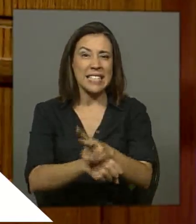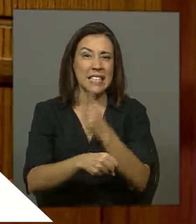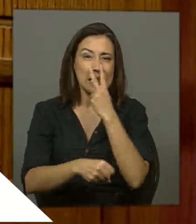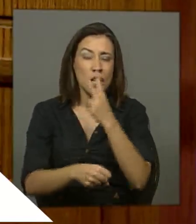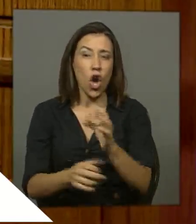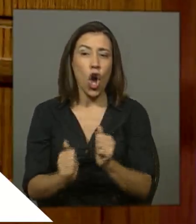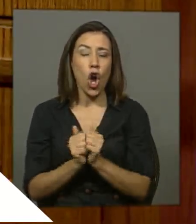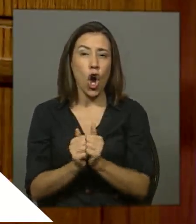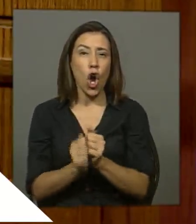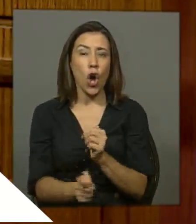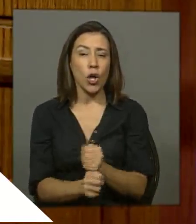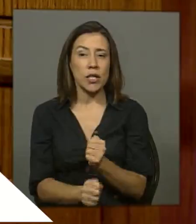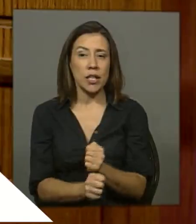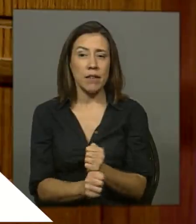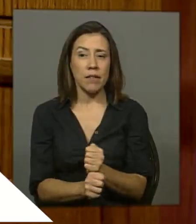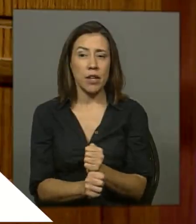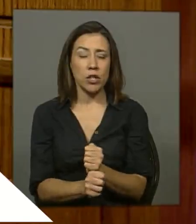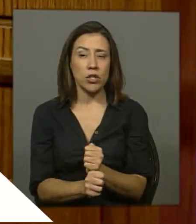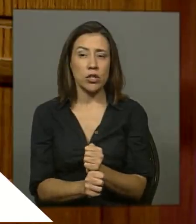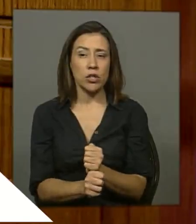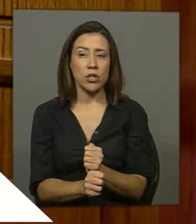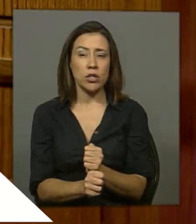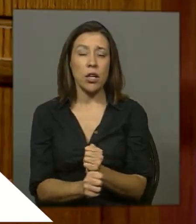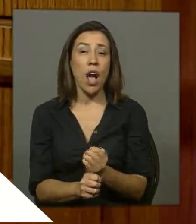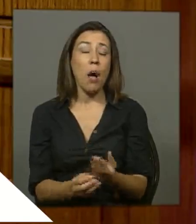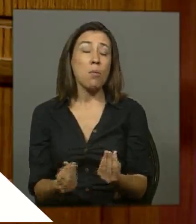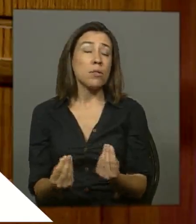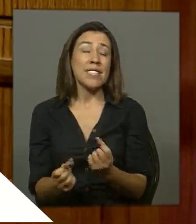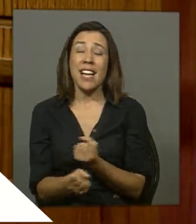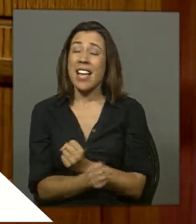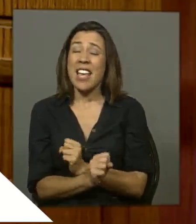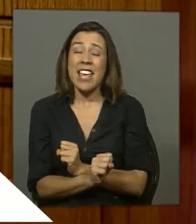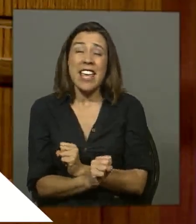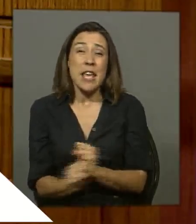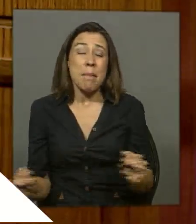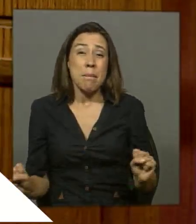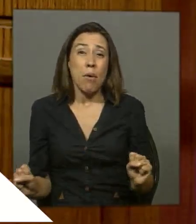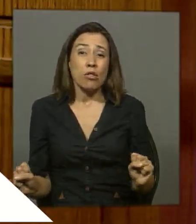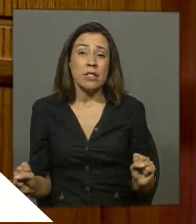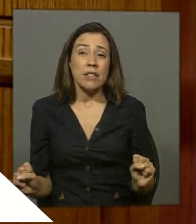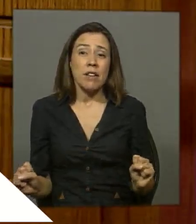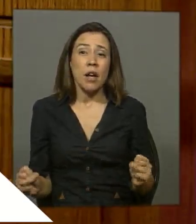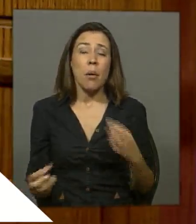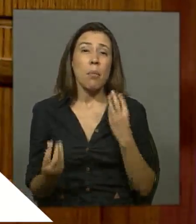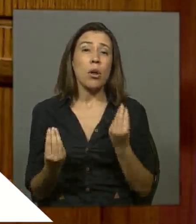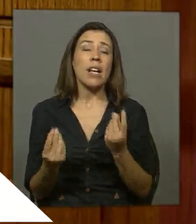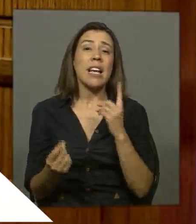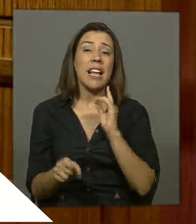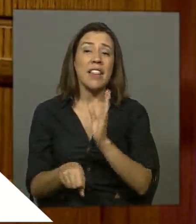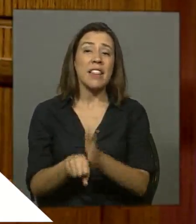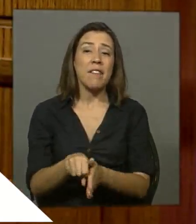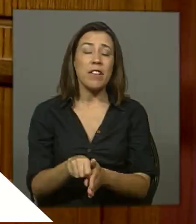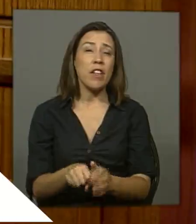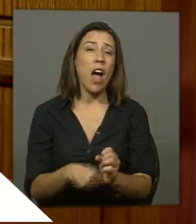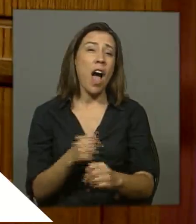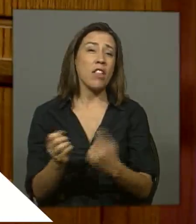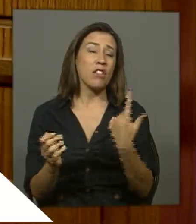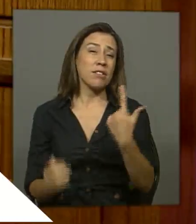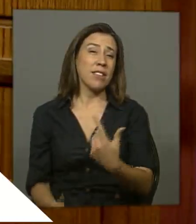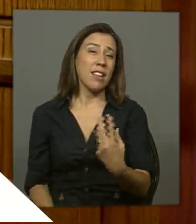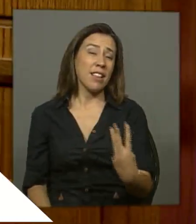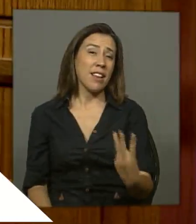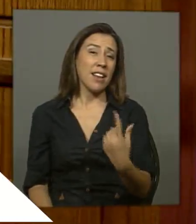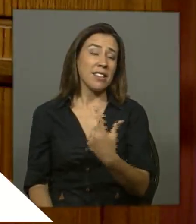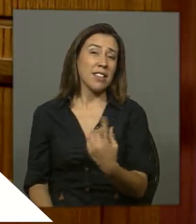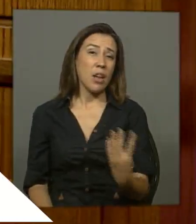o compañeros de trabajo en muchos casos imposible de presentarlos porque aquel que fue despedido el año 73 o